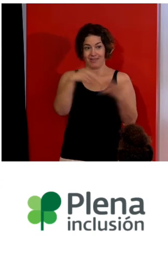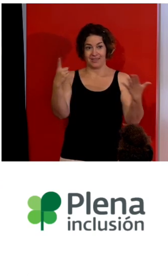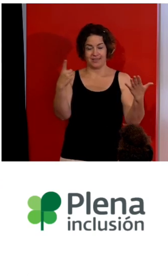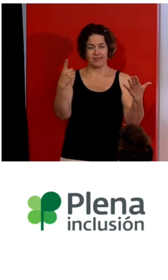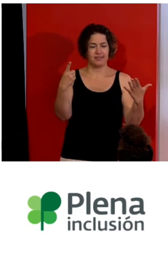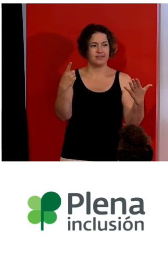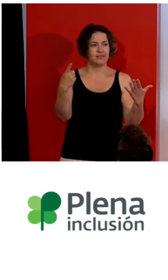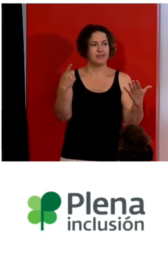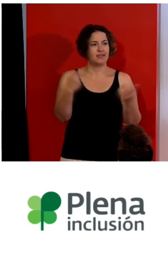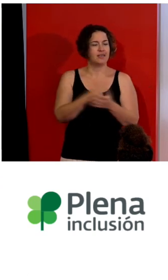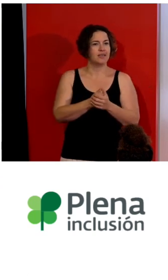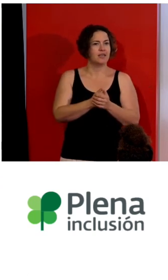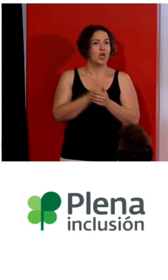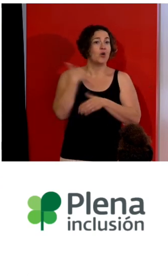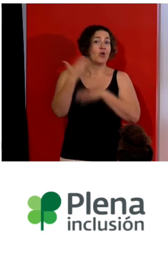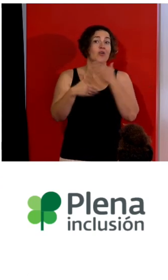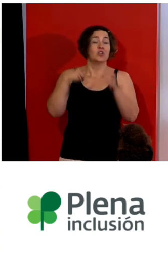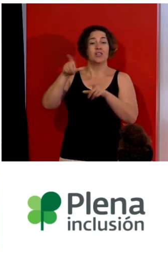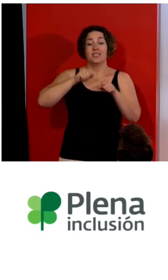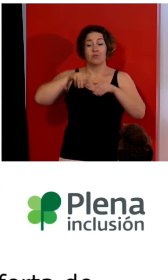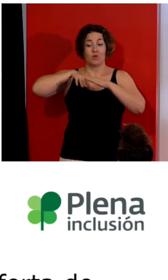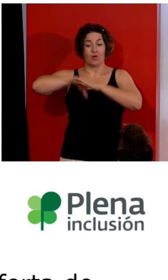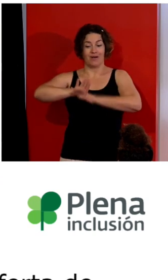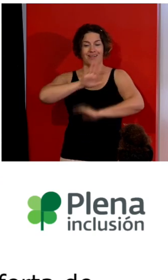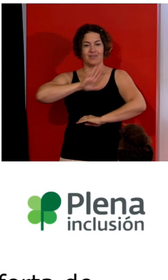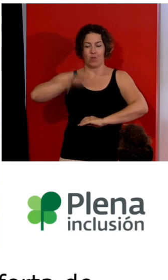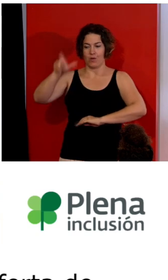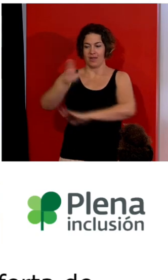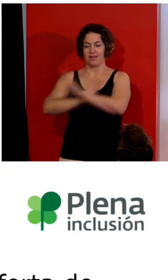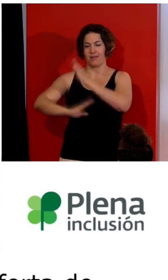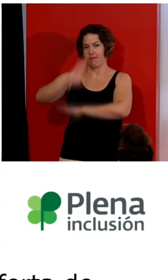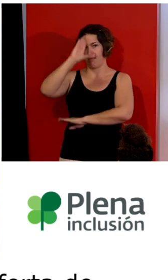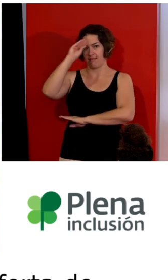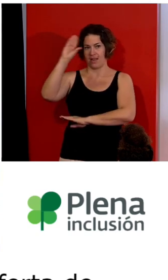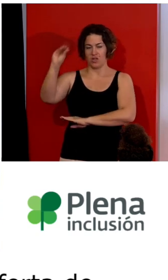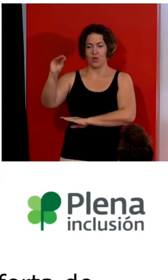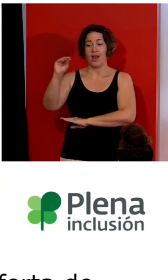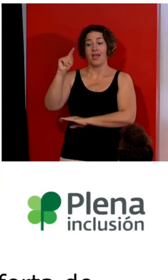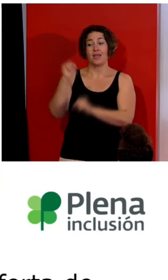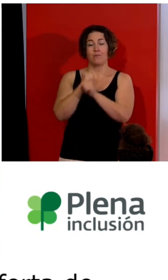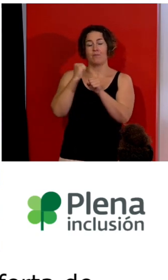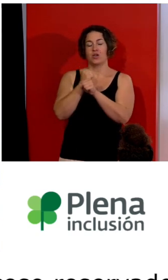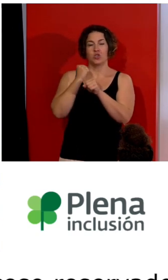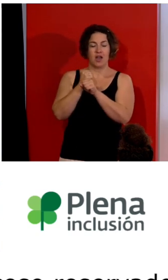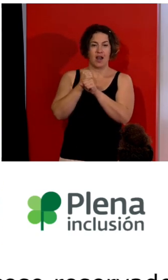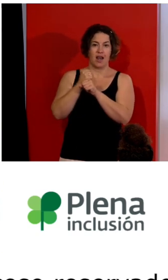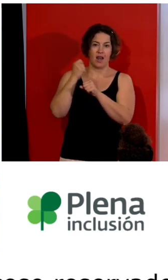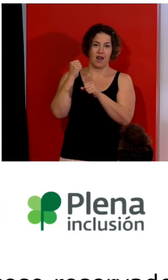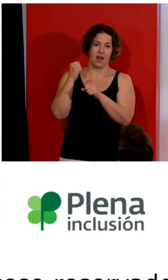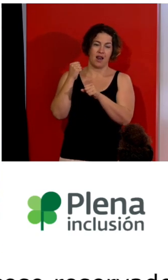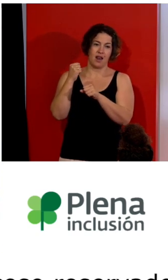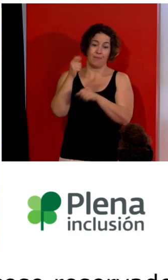2016. Era un proceso selectivo reservado a personas con discapacidad intelectual y como personal laboral fijo en el